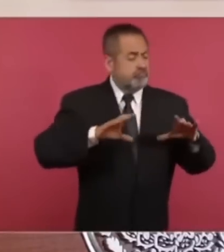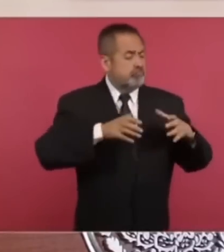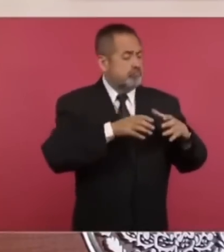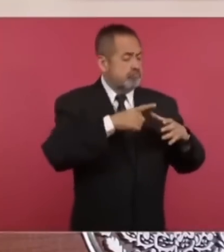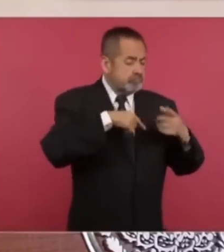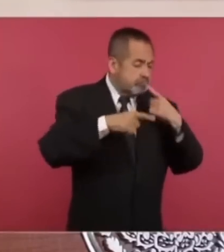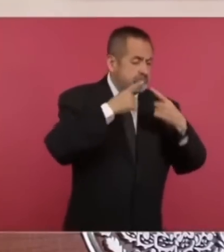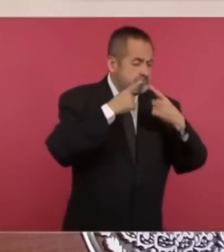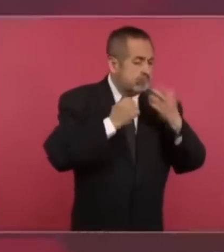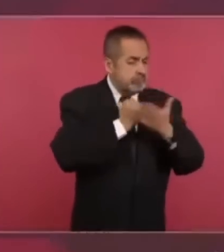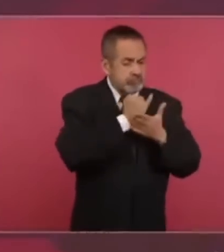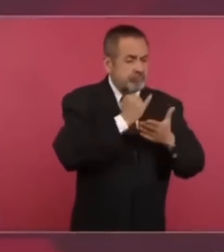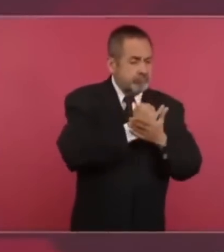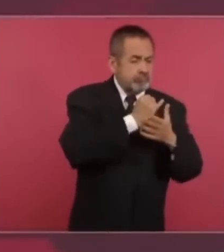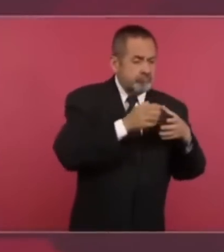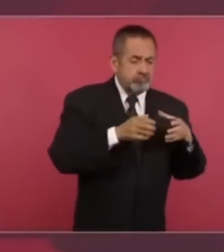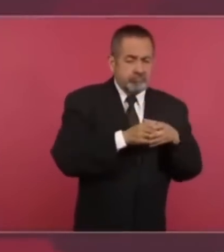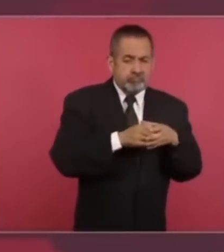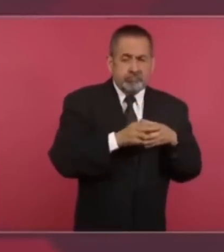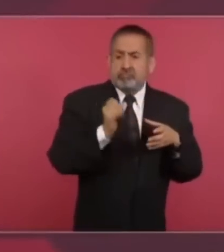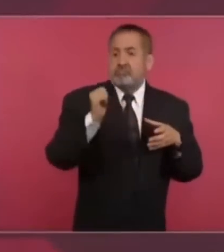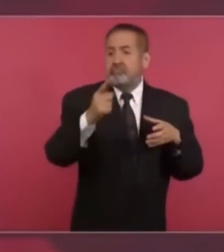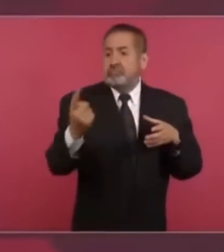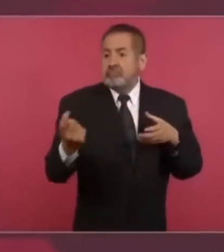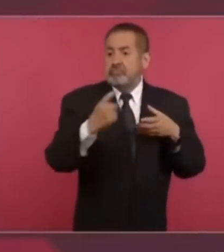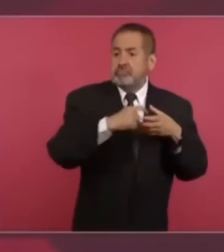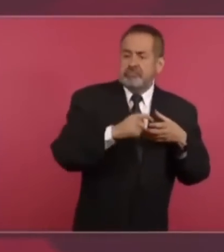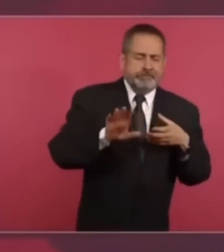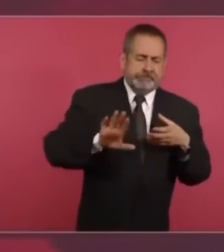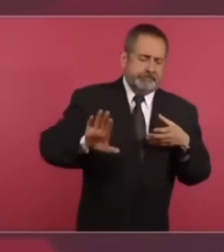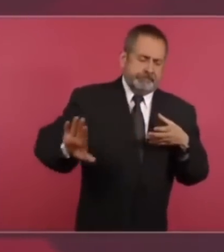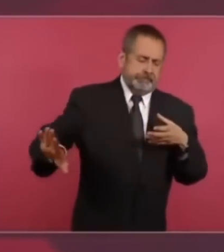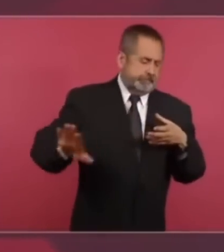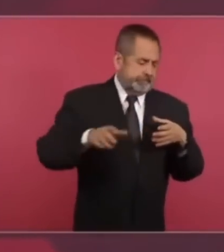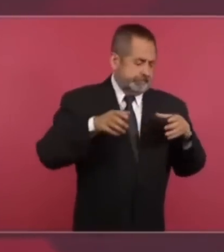políticos, o sea, no cualquiera.